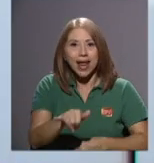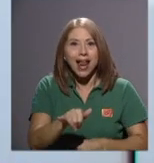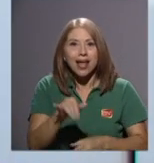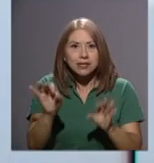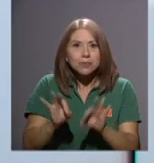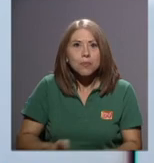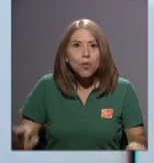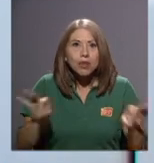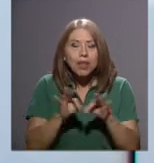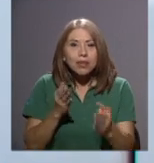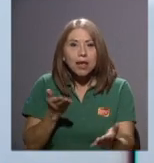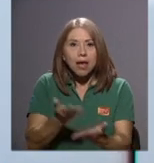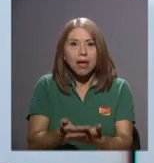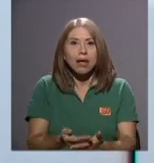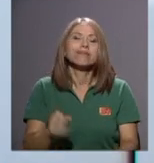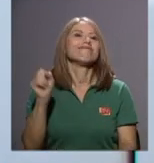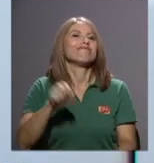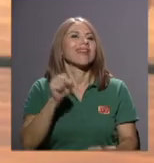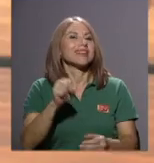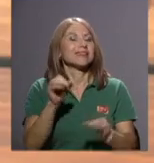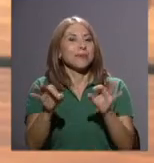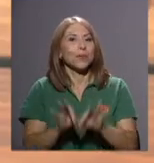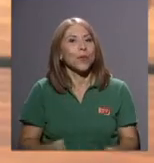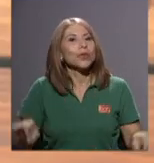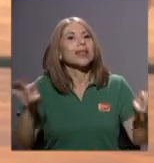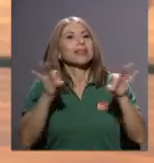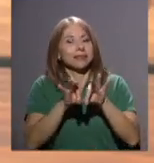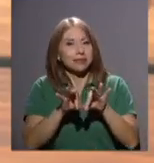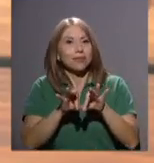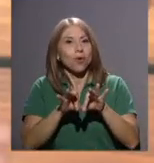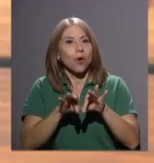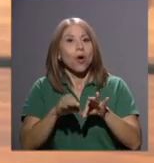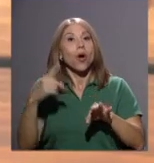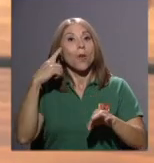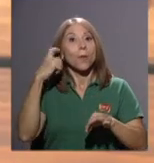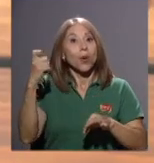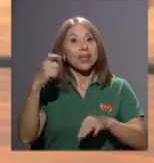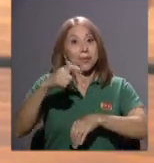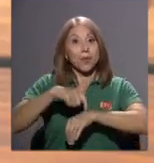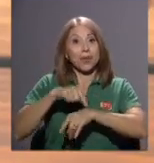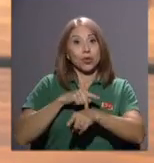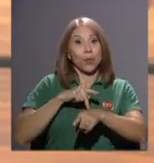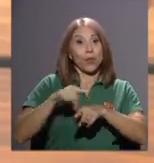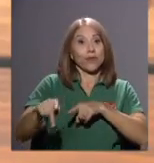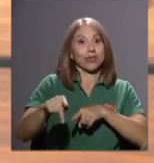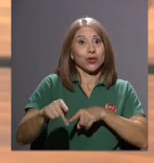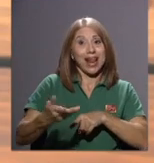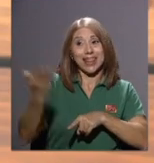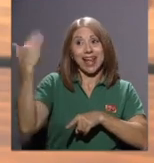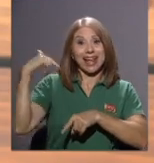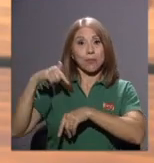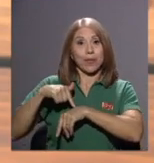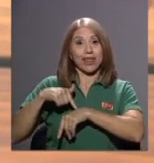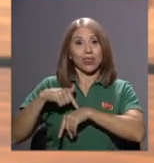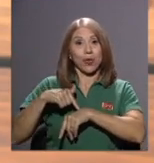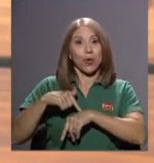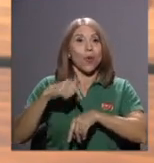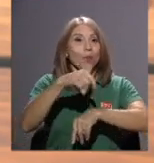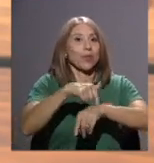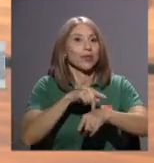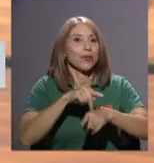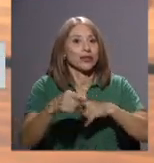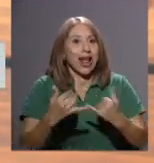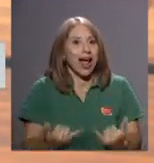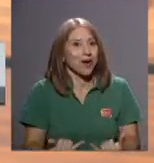pongamos sobre la mesa. Es importantísimo, porque viera que el momento profesional en que estaba en ese momento, el que estoy ahora, es muy diferente. Uh-huh. Empezando que